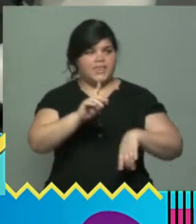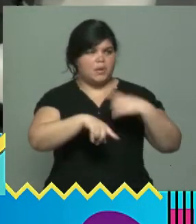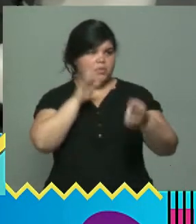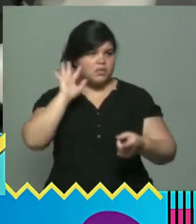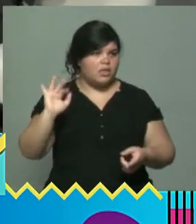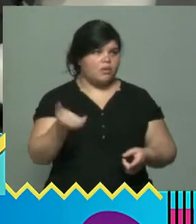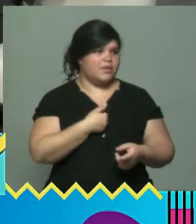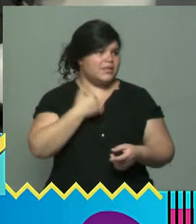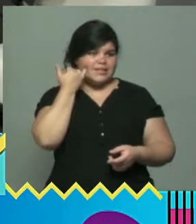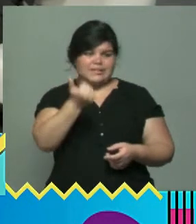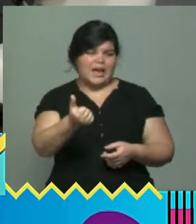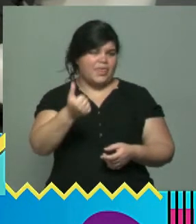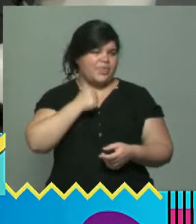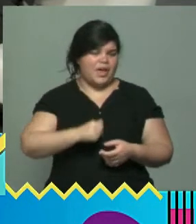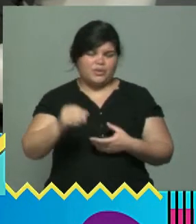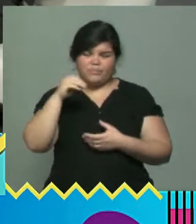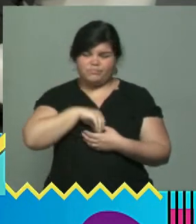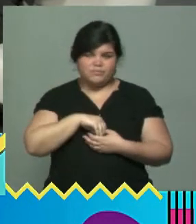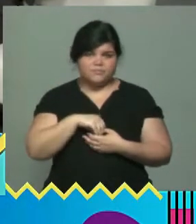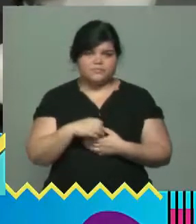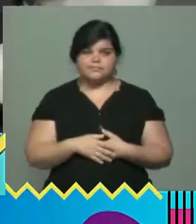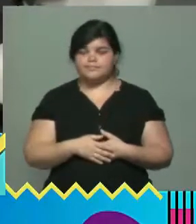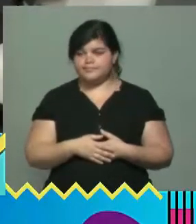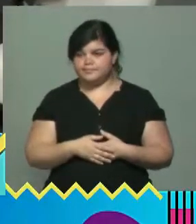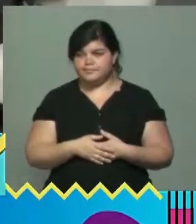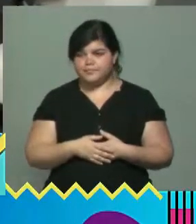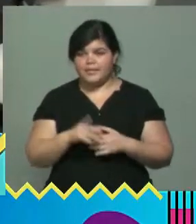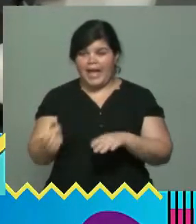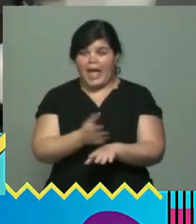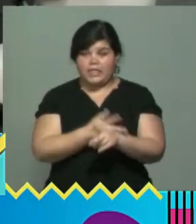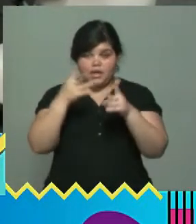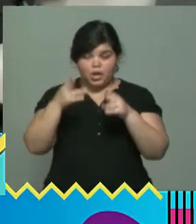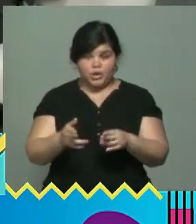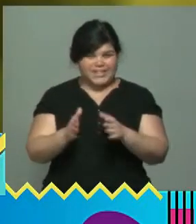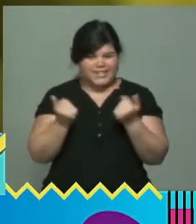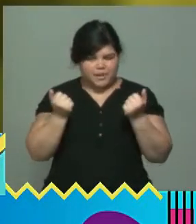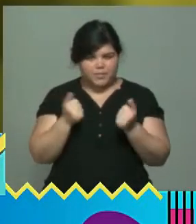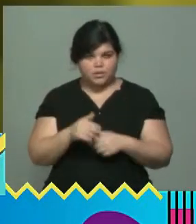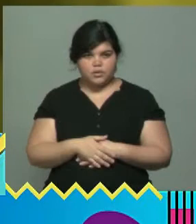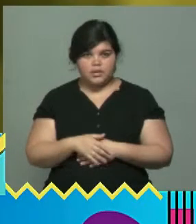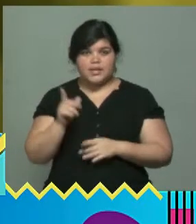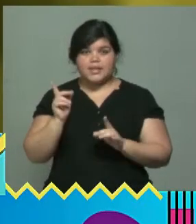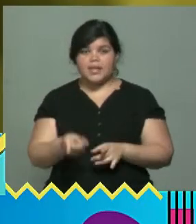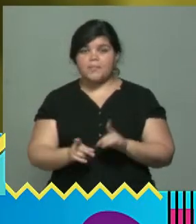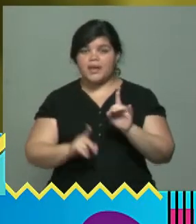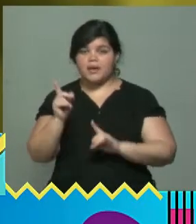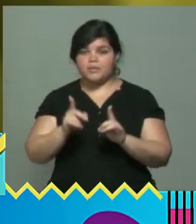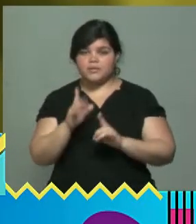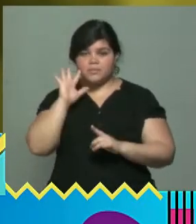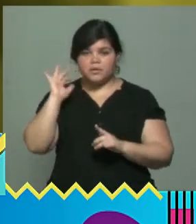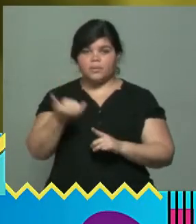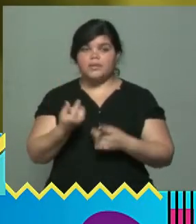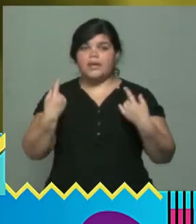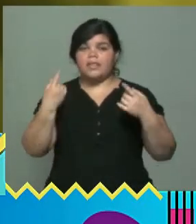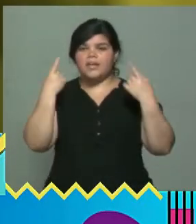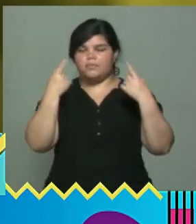daño probablemente ya es generado. tarde y... Algo que antes de ir al corte rapidito, donde también veo que el niño está puesto en